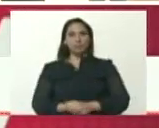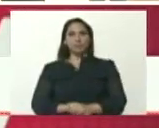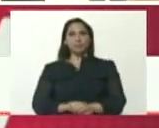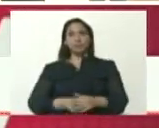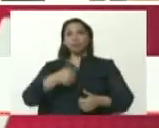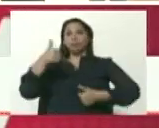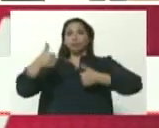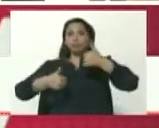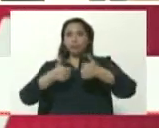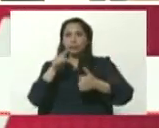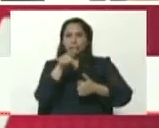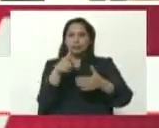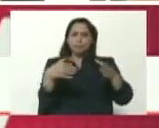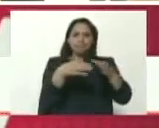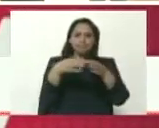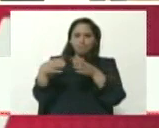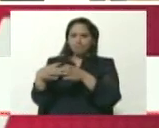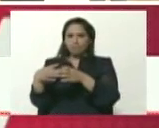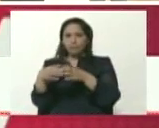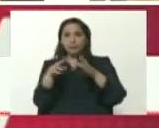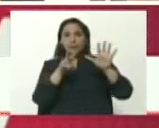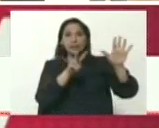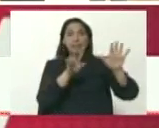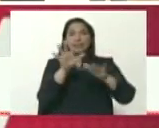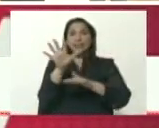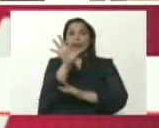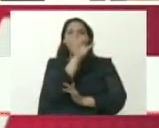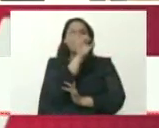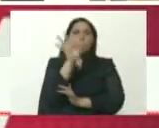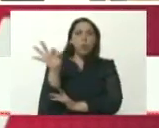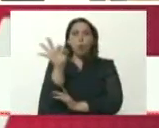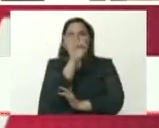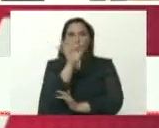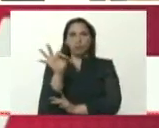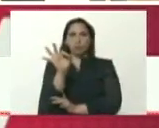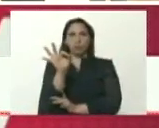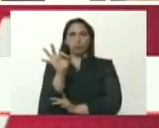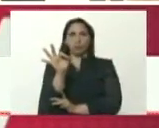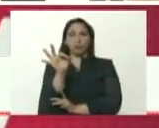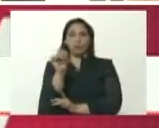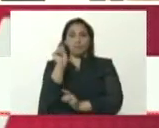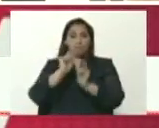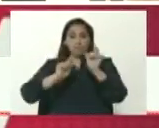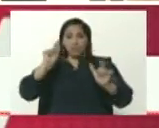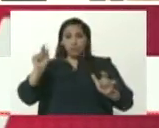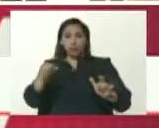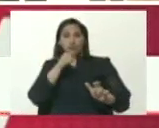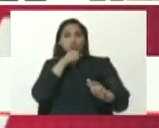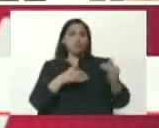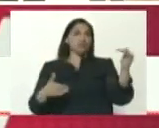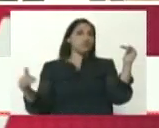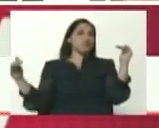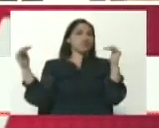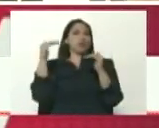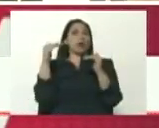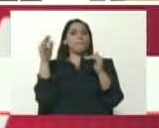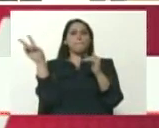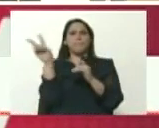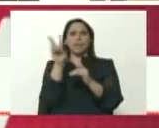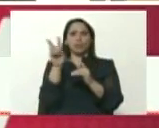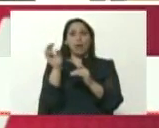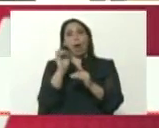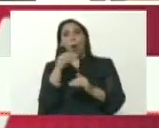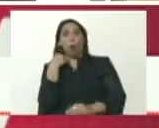cual constituye el 75% de las personas adultas de Venezuela.